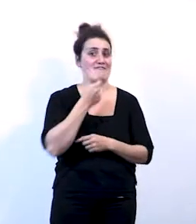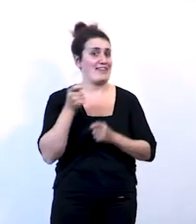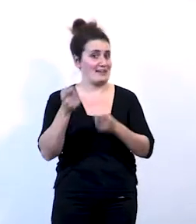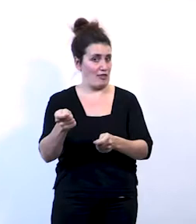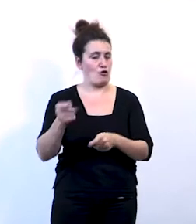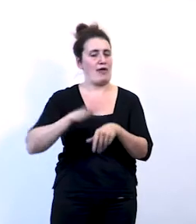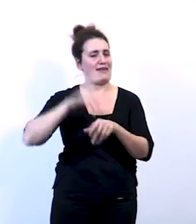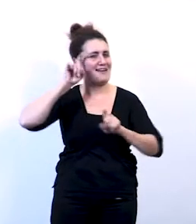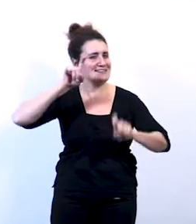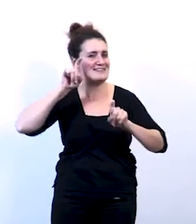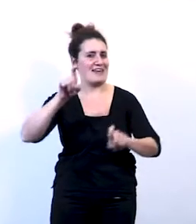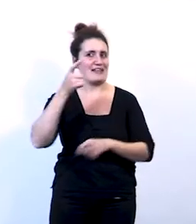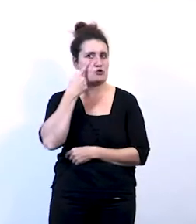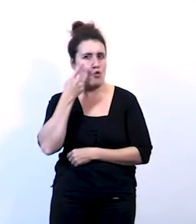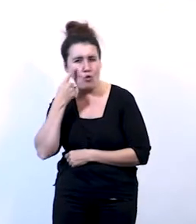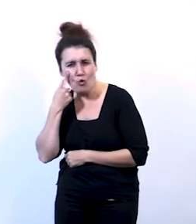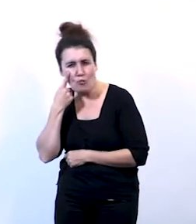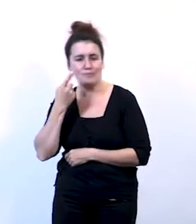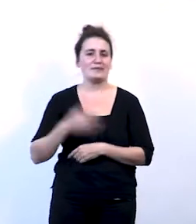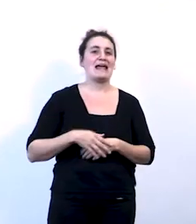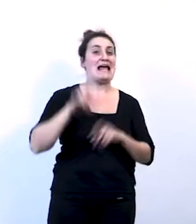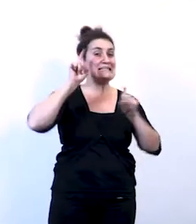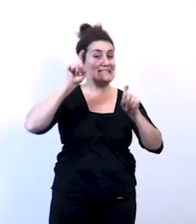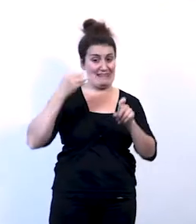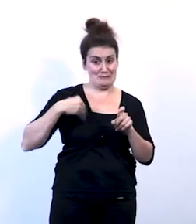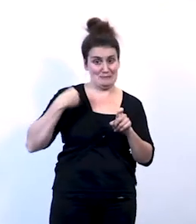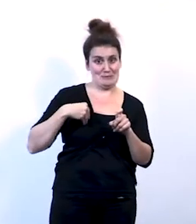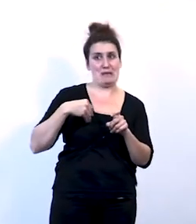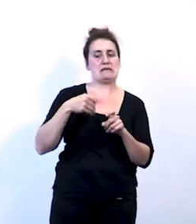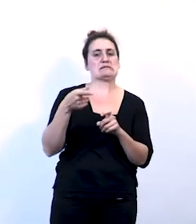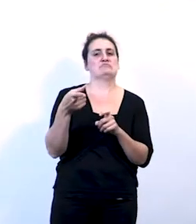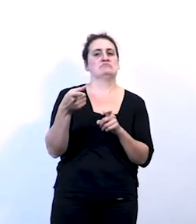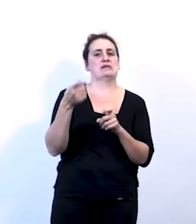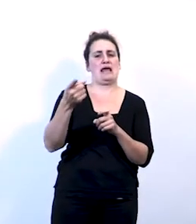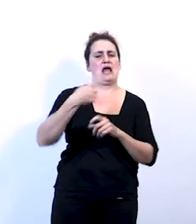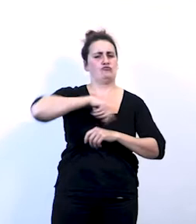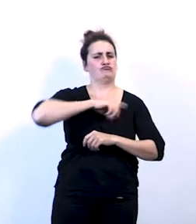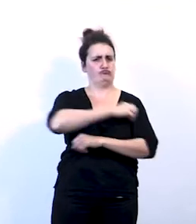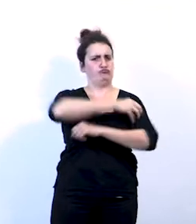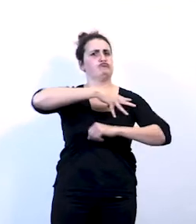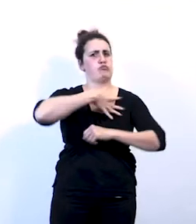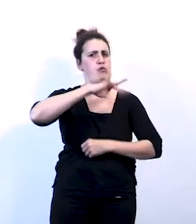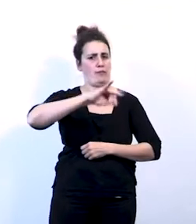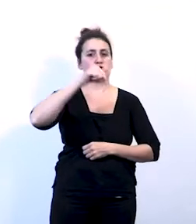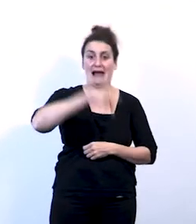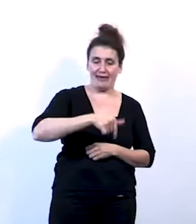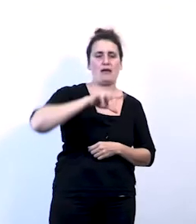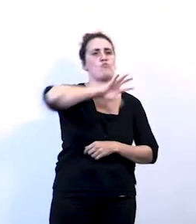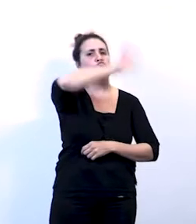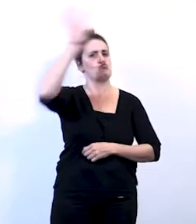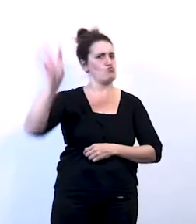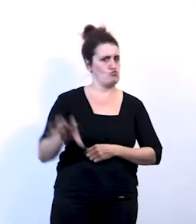facilitadora de enseñanzas populares, esas enseñanzas que precisamente hace que nos empoderemos aquí y en todos los lugares del